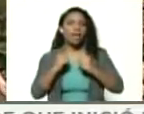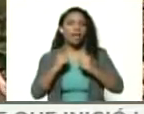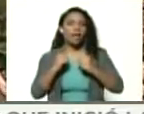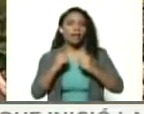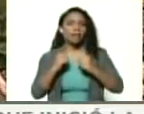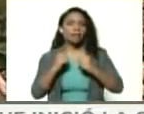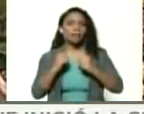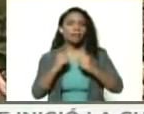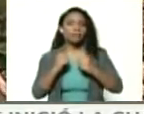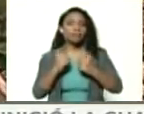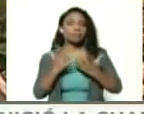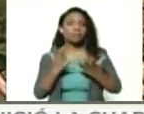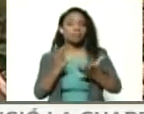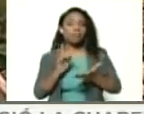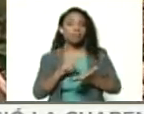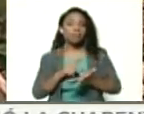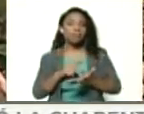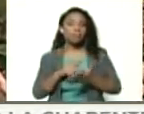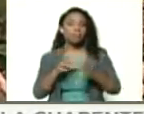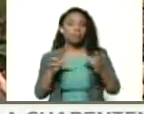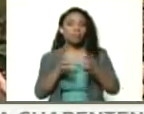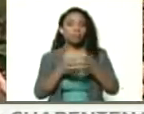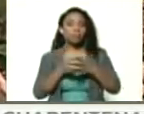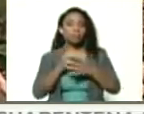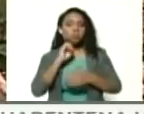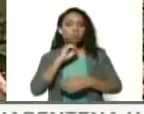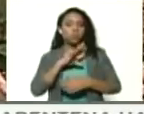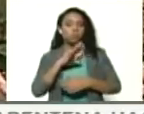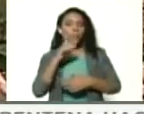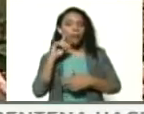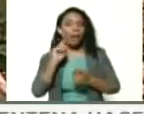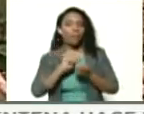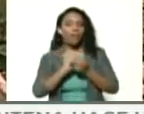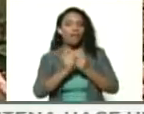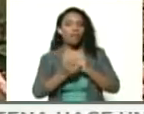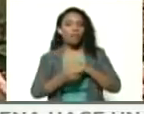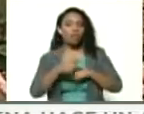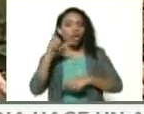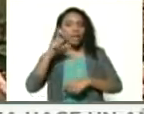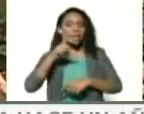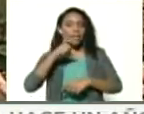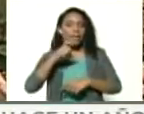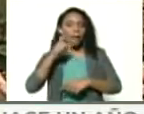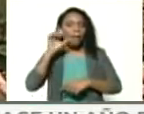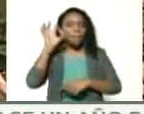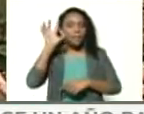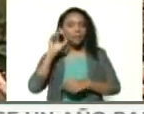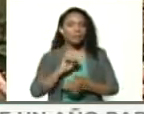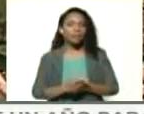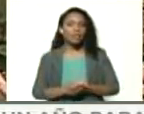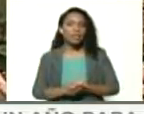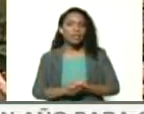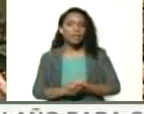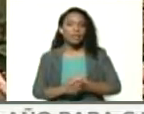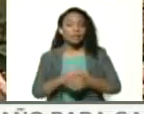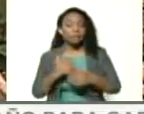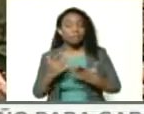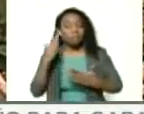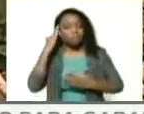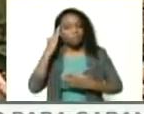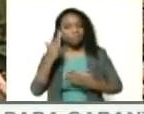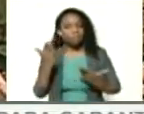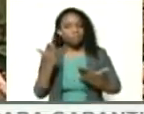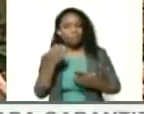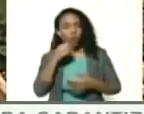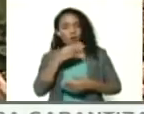componente, un bloque histórico, pues, para la transformación que necesitaba el país. Definitivamente, mi comandante en jefe, bueno,